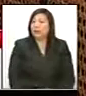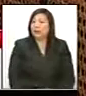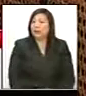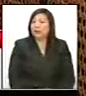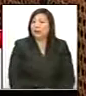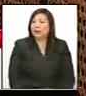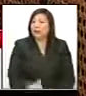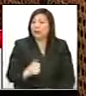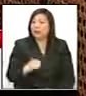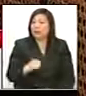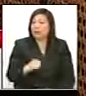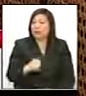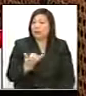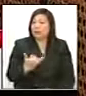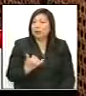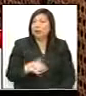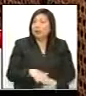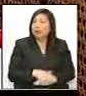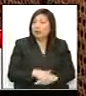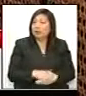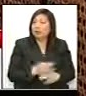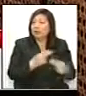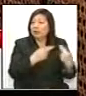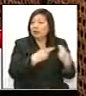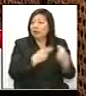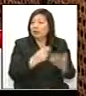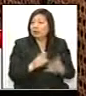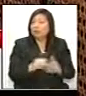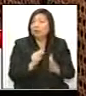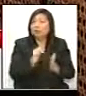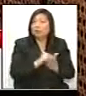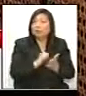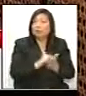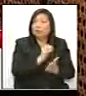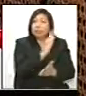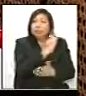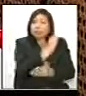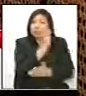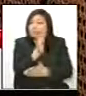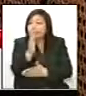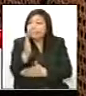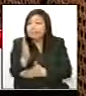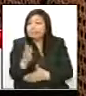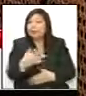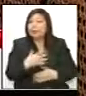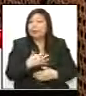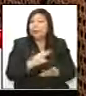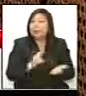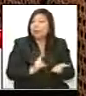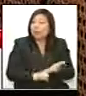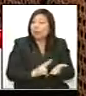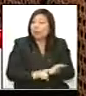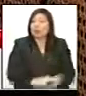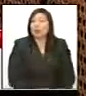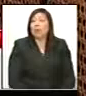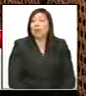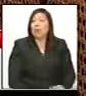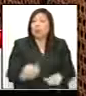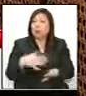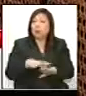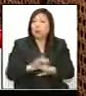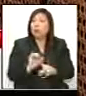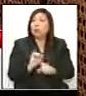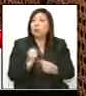el alcalde desde el día 1 de la gestión se ha comprometido, ha tocado las puertas al Ministerio de Salud, al Ministerio de Inclusión